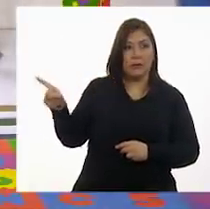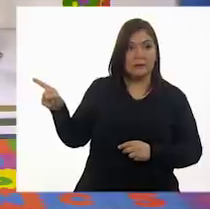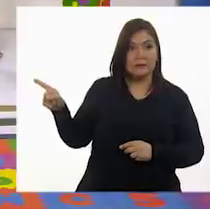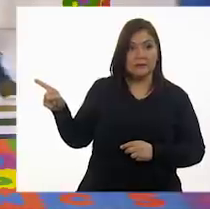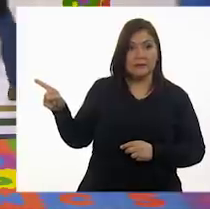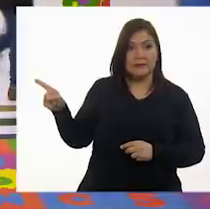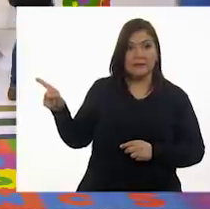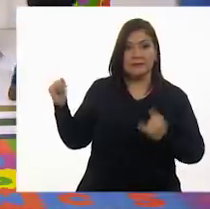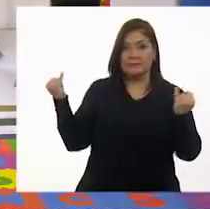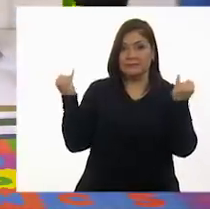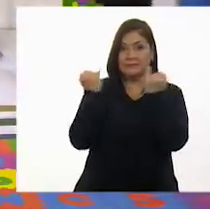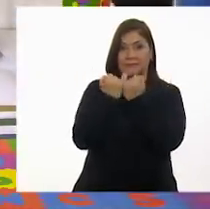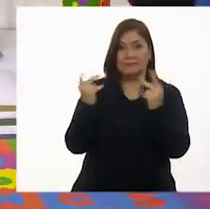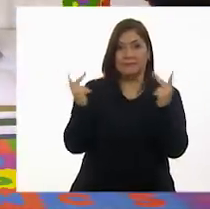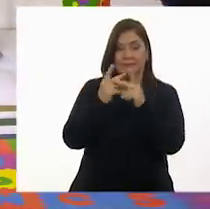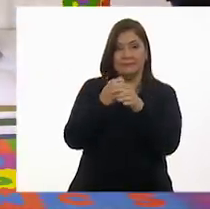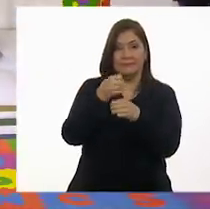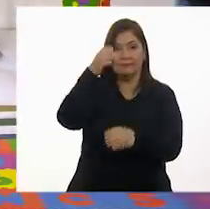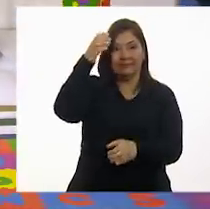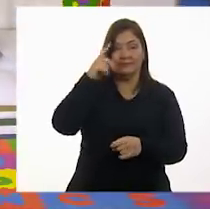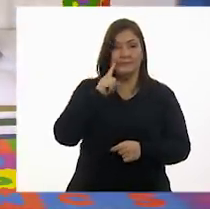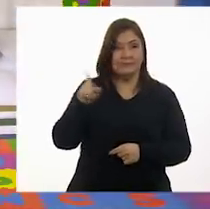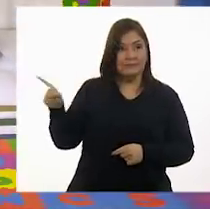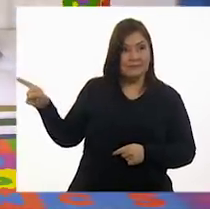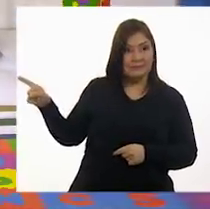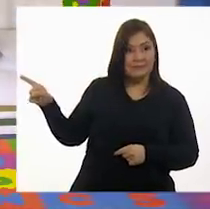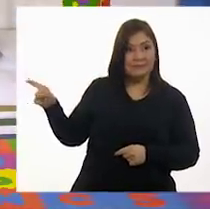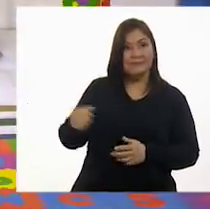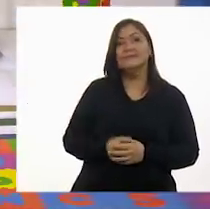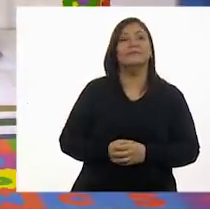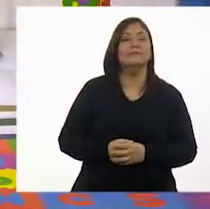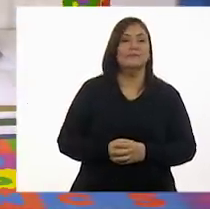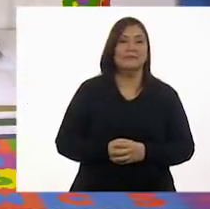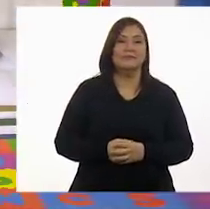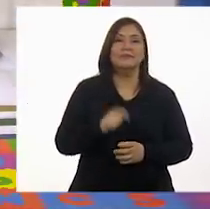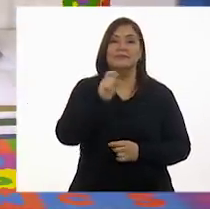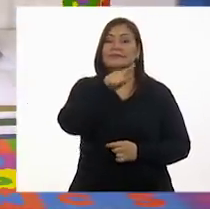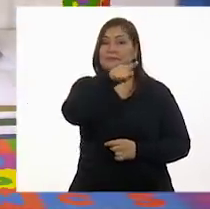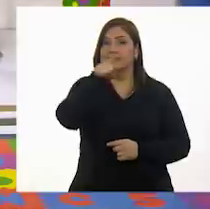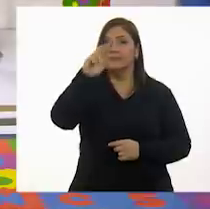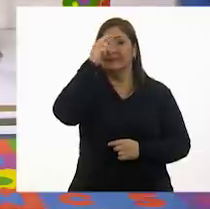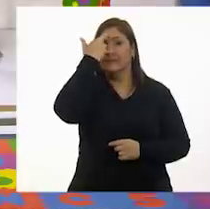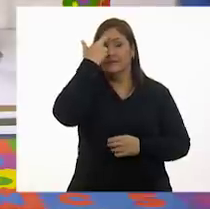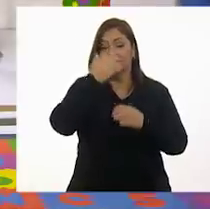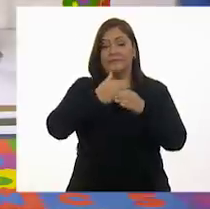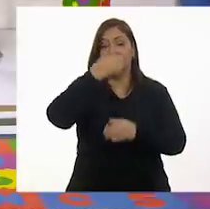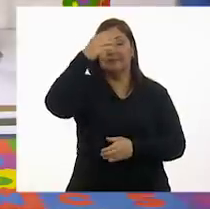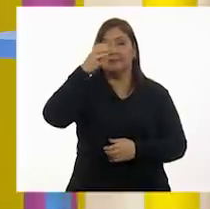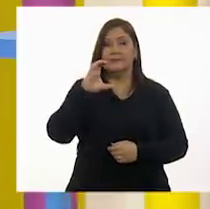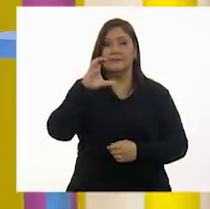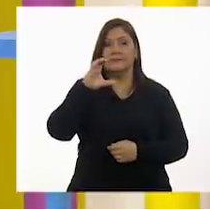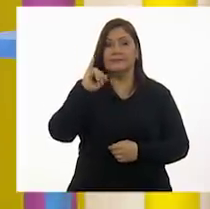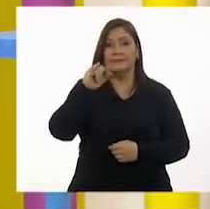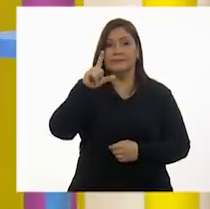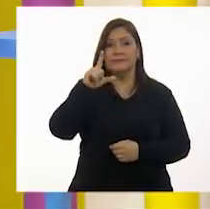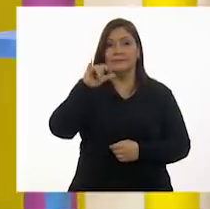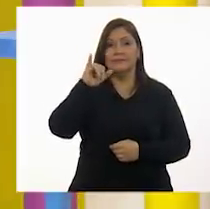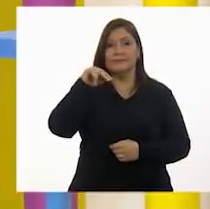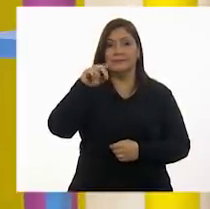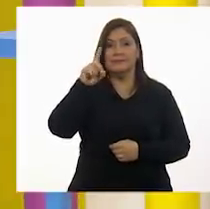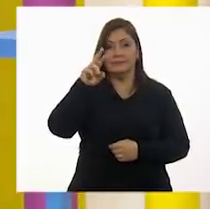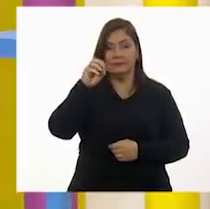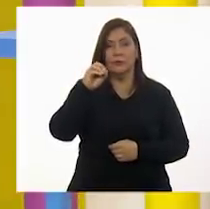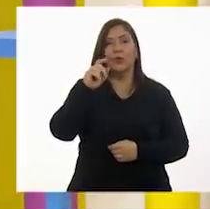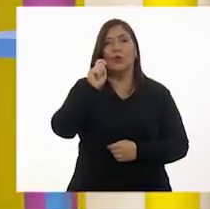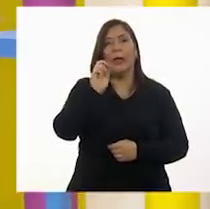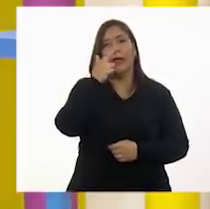sus... Vamos a pegarla. Bases. Sí. Entonces recuerden, niñas y niños, se llama cilindro. Incluso si ustedes observan, tiene la